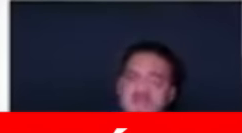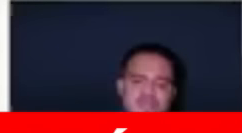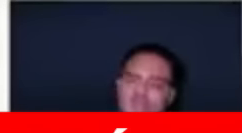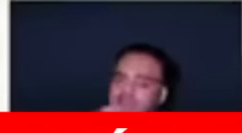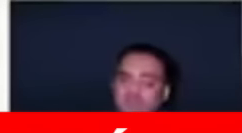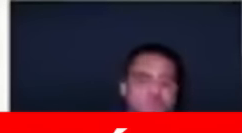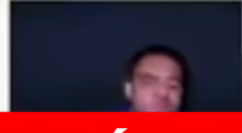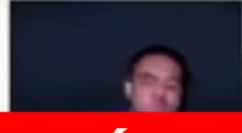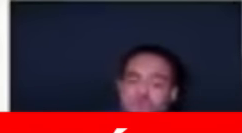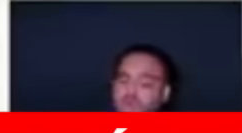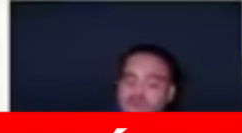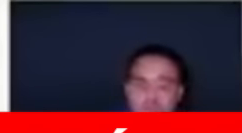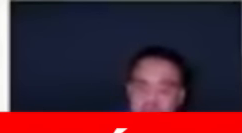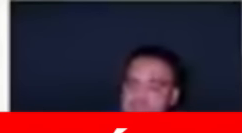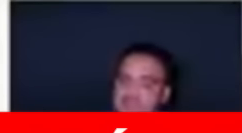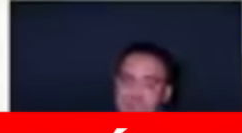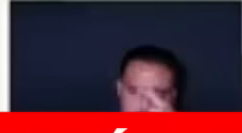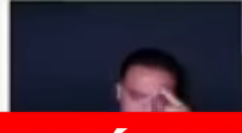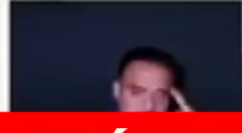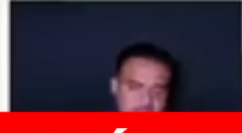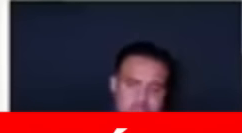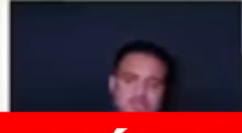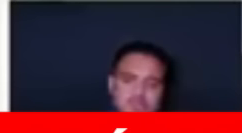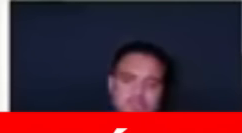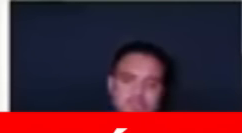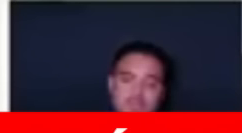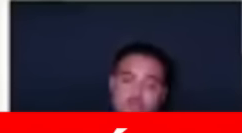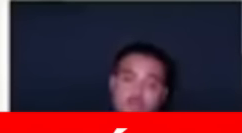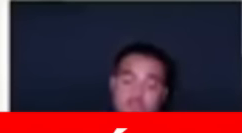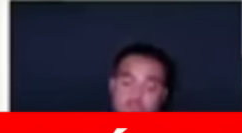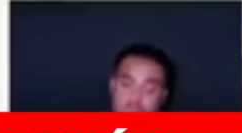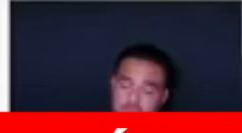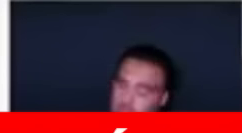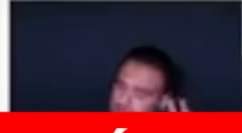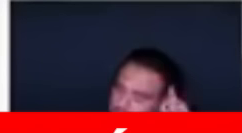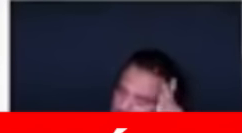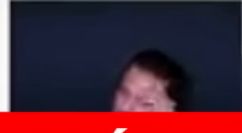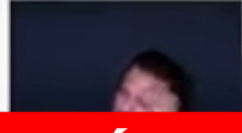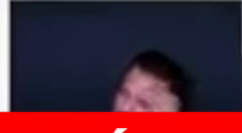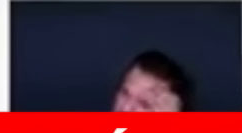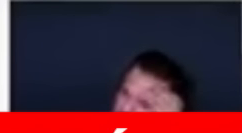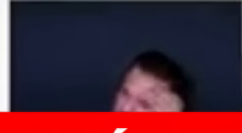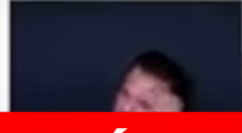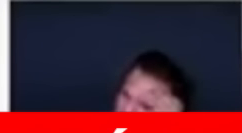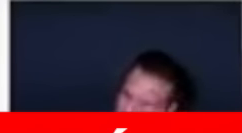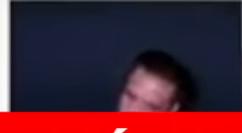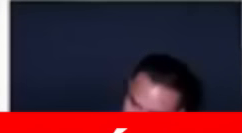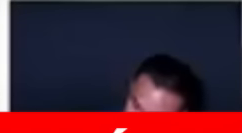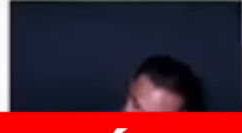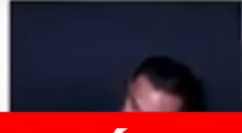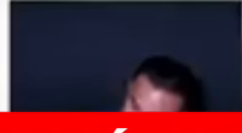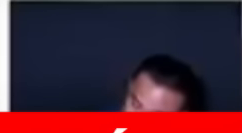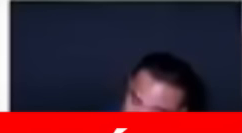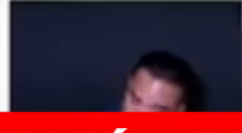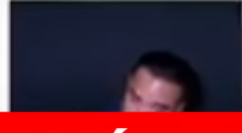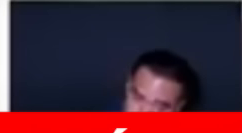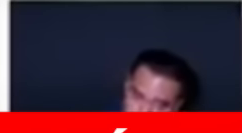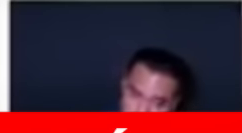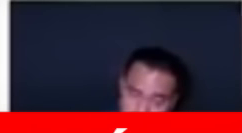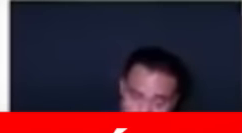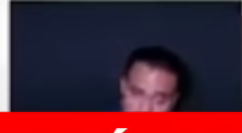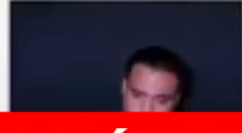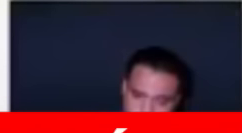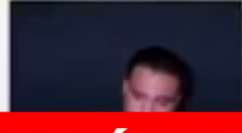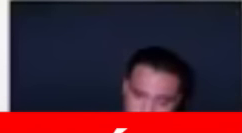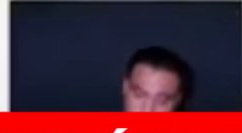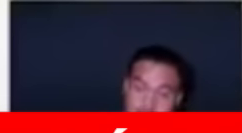nuestro México. Y con ellos en mente, a ustedes les digo, ha llegado